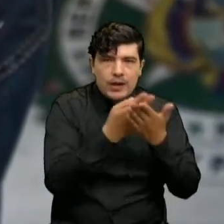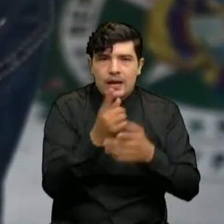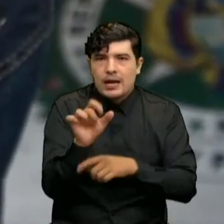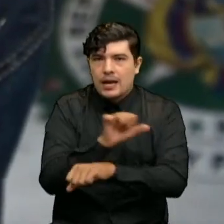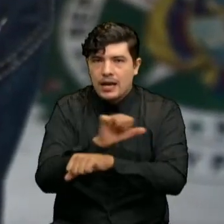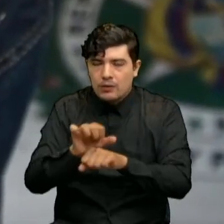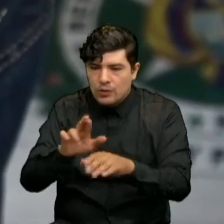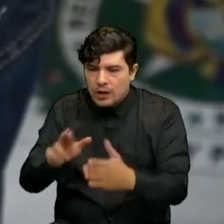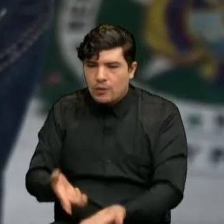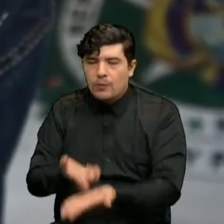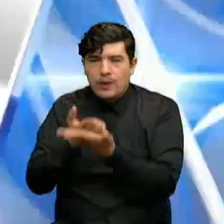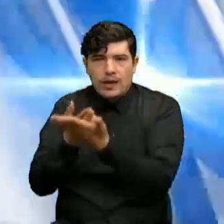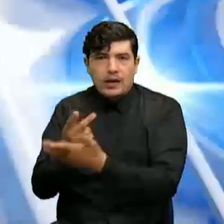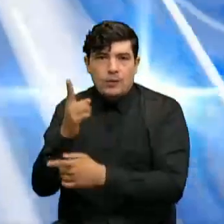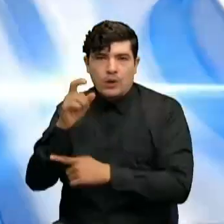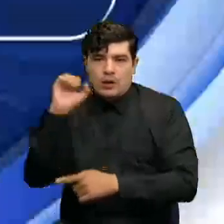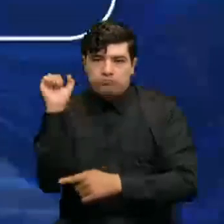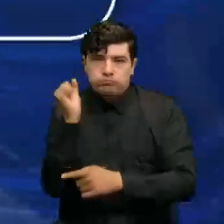armas blancas incautadas